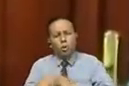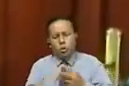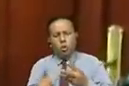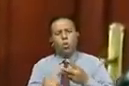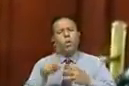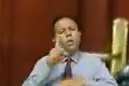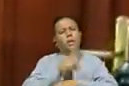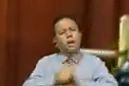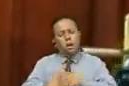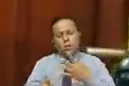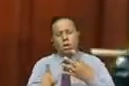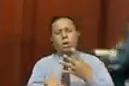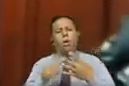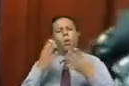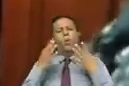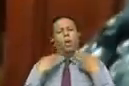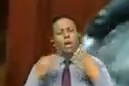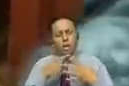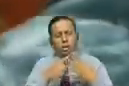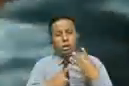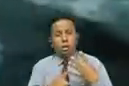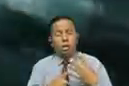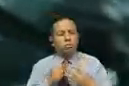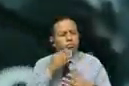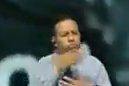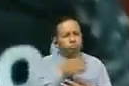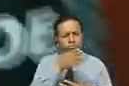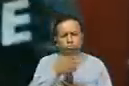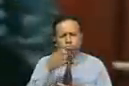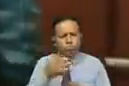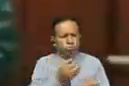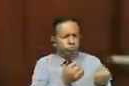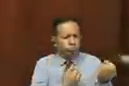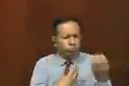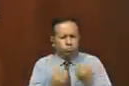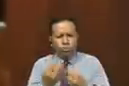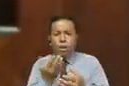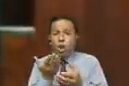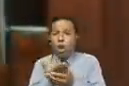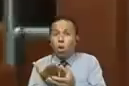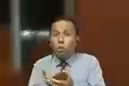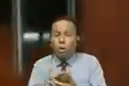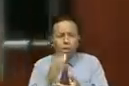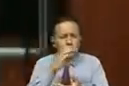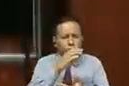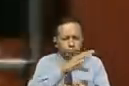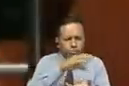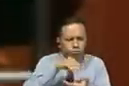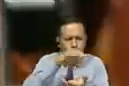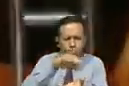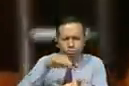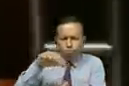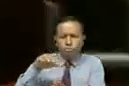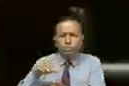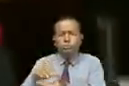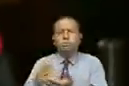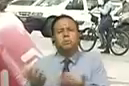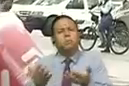obtener más indicios dentro de las investigaciones que avanzan en el caso Ispol. Únicamente documentos,